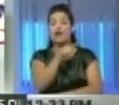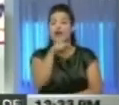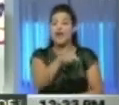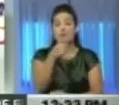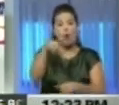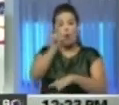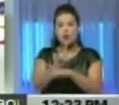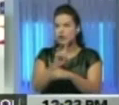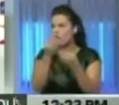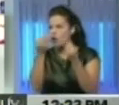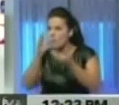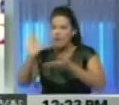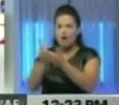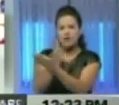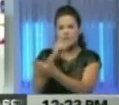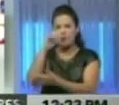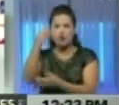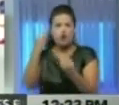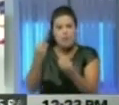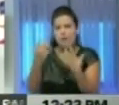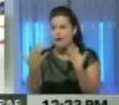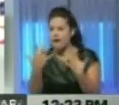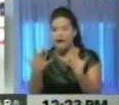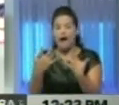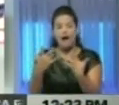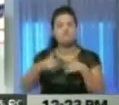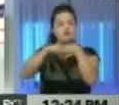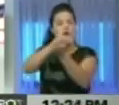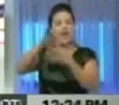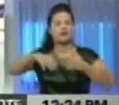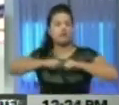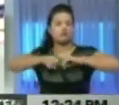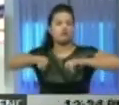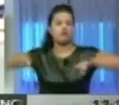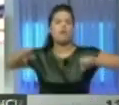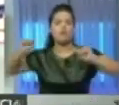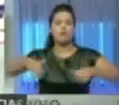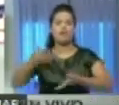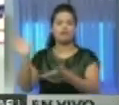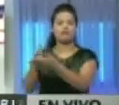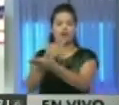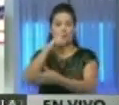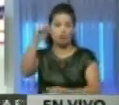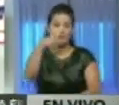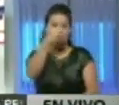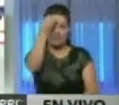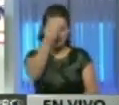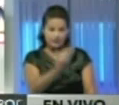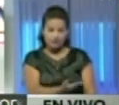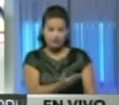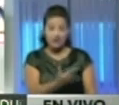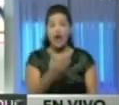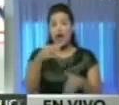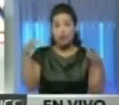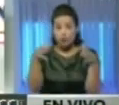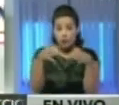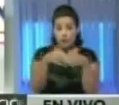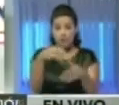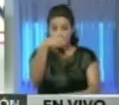Maduro, sino la violencia. Y en esa violencia, las bandas criminales y paramilitares son un